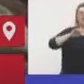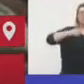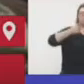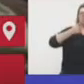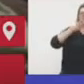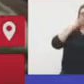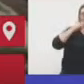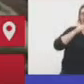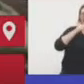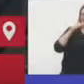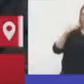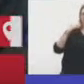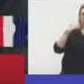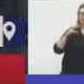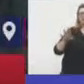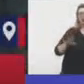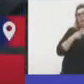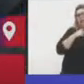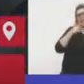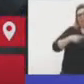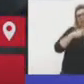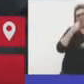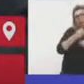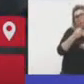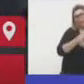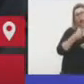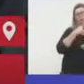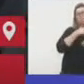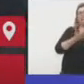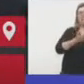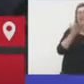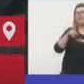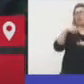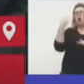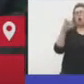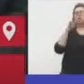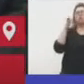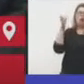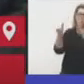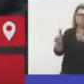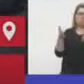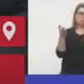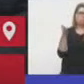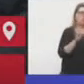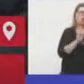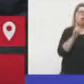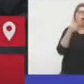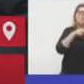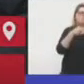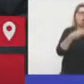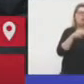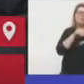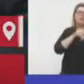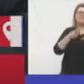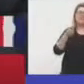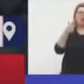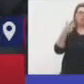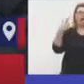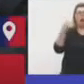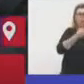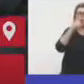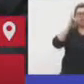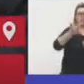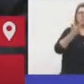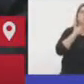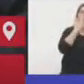mismo lugar. Entonces nosotros, aún con lo que puede significar, obviamente, Débora, esta, digamos, irresponsabilidad de cambiar